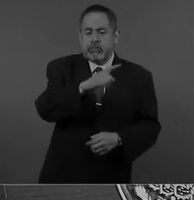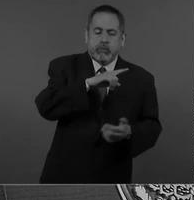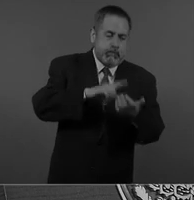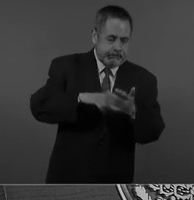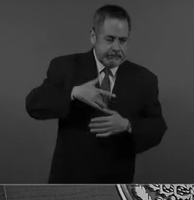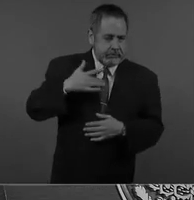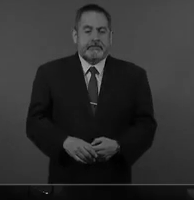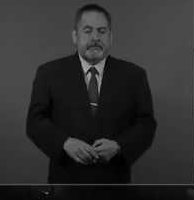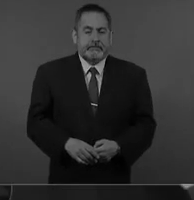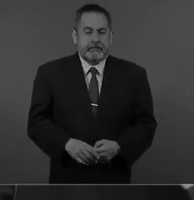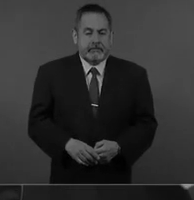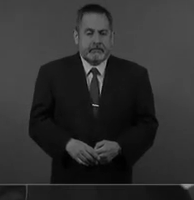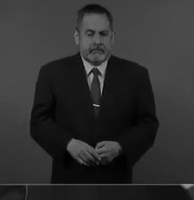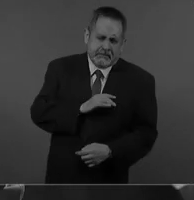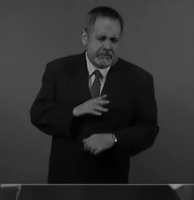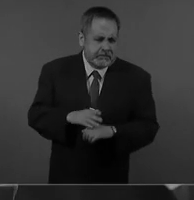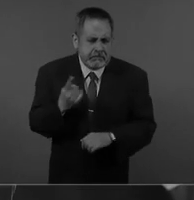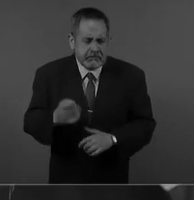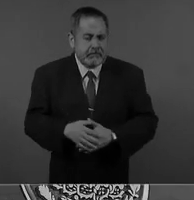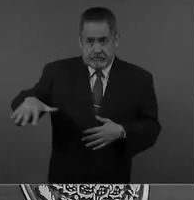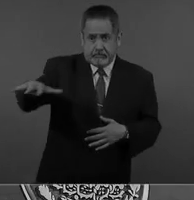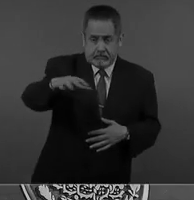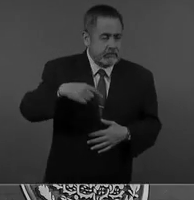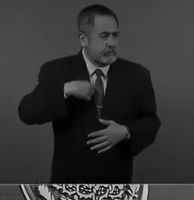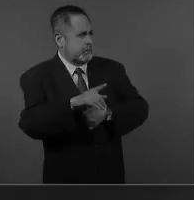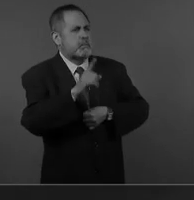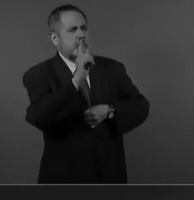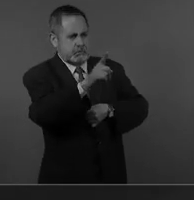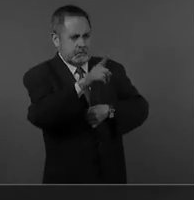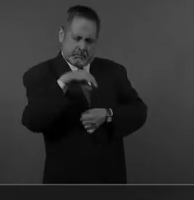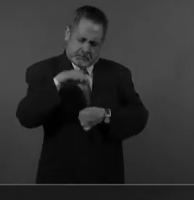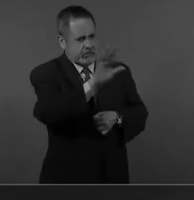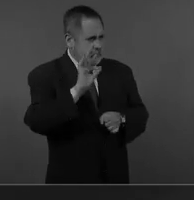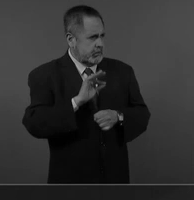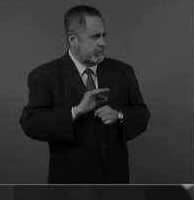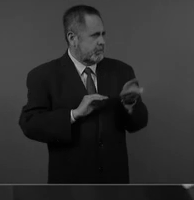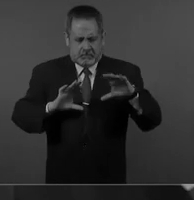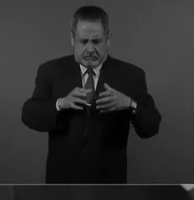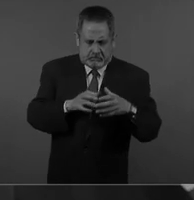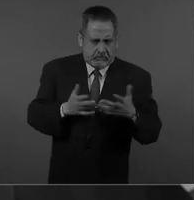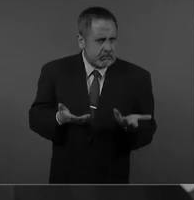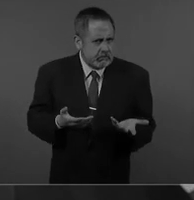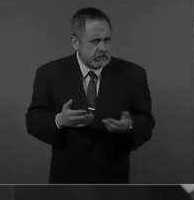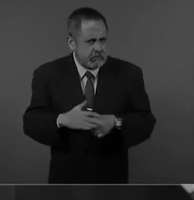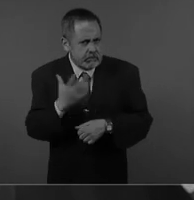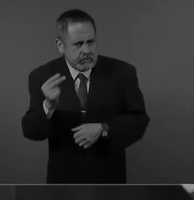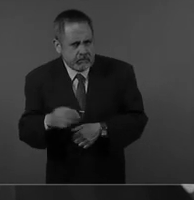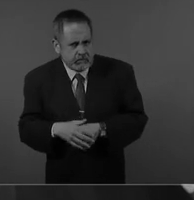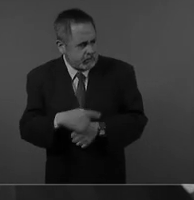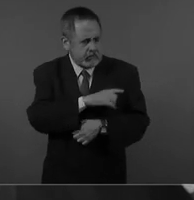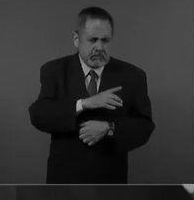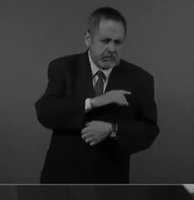dueños de México. ¿A qué le tienen miedo? ¿A que el pueblo elija a los jueces? ¿A que el pueblo elija a los magistrados?